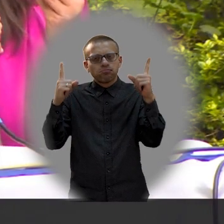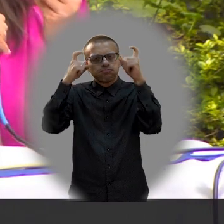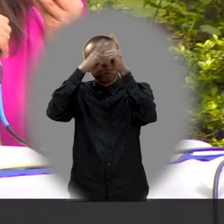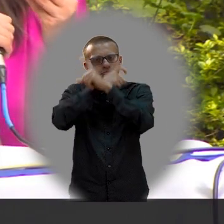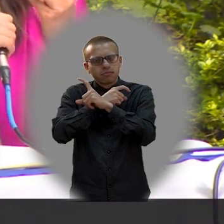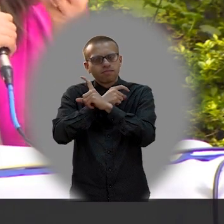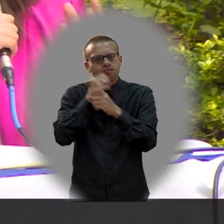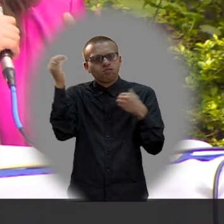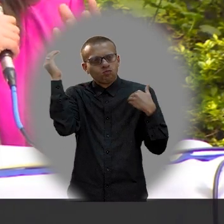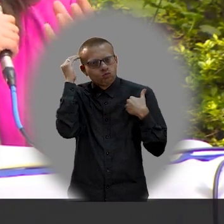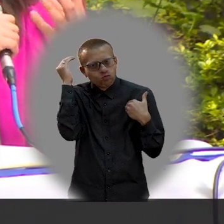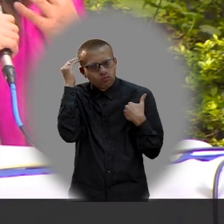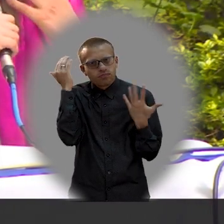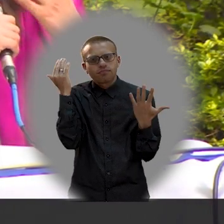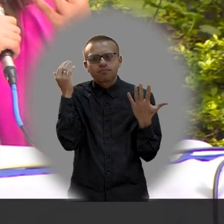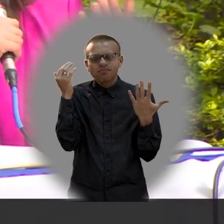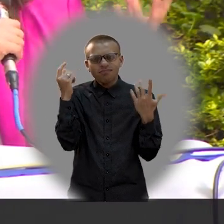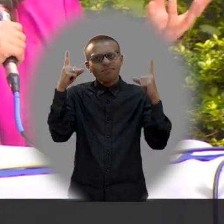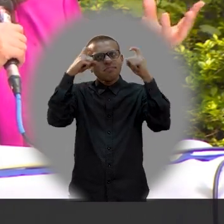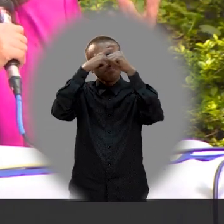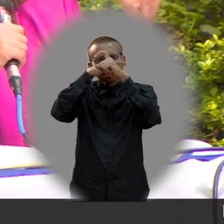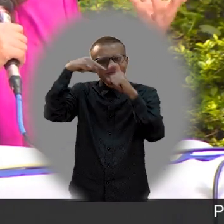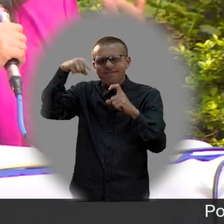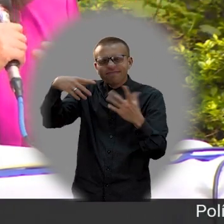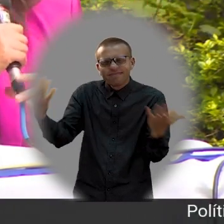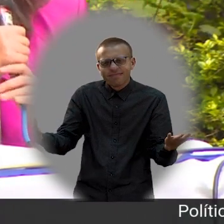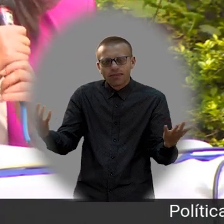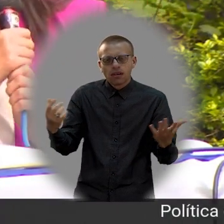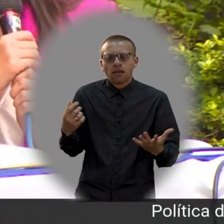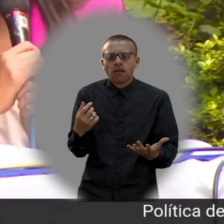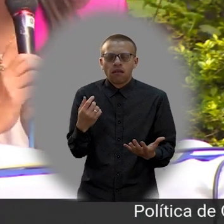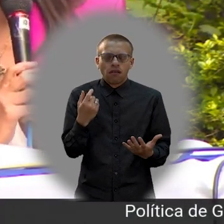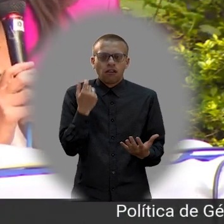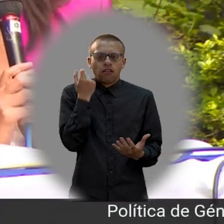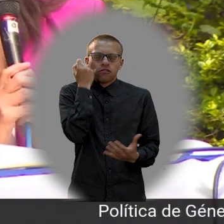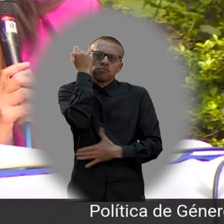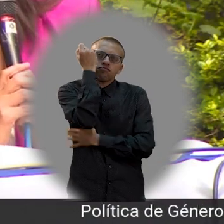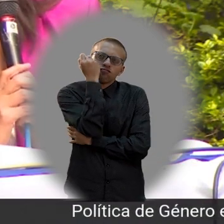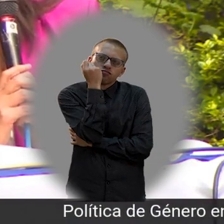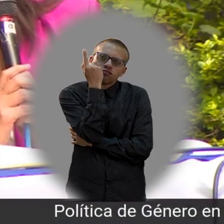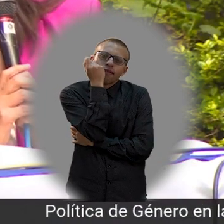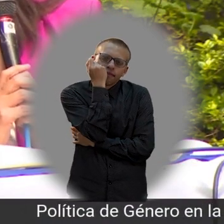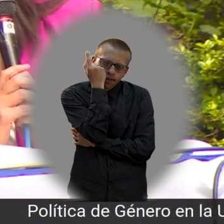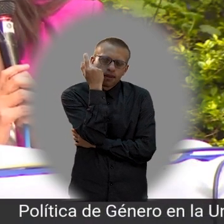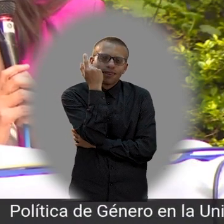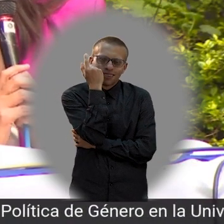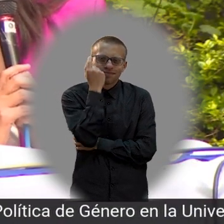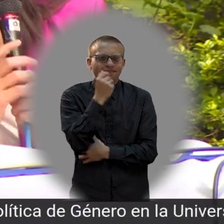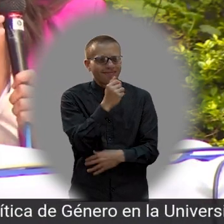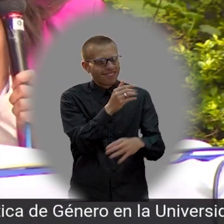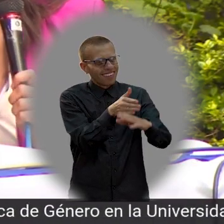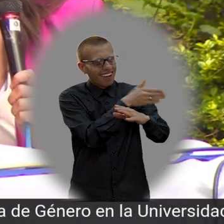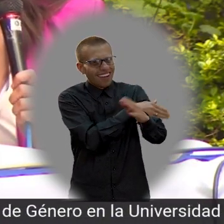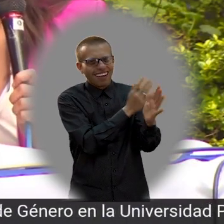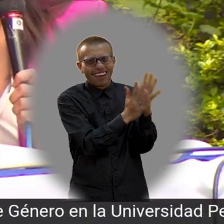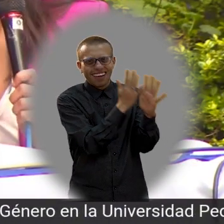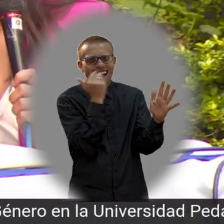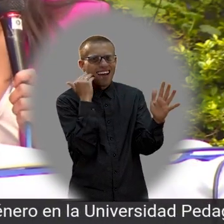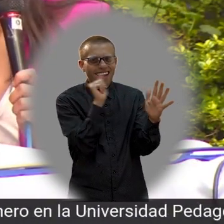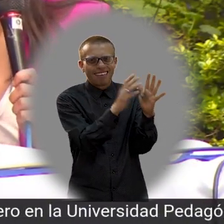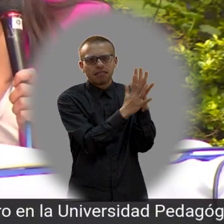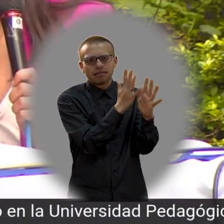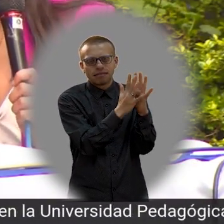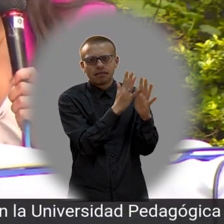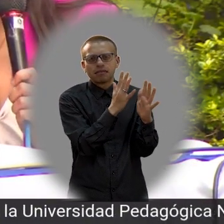tiene que pasar por entender, como un poco como lo decía Ángela María, cómo el patriarcado